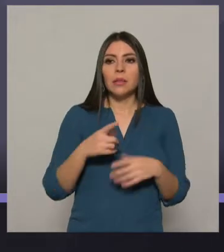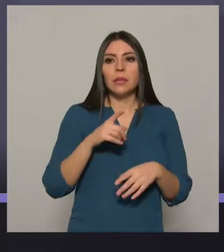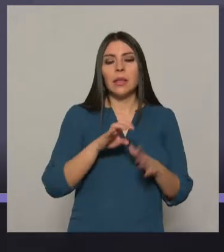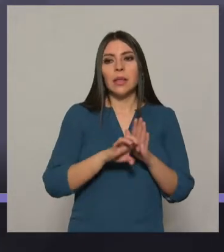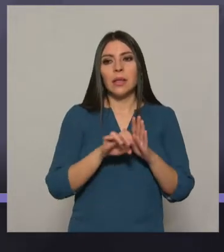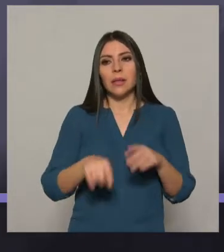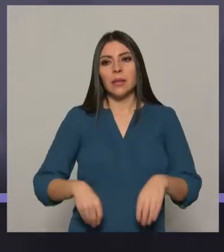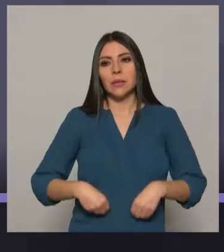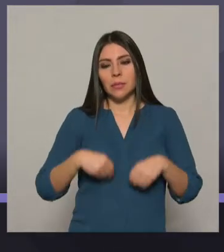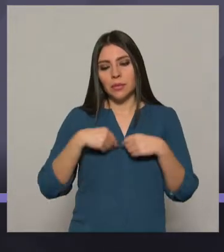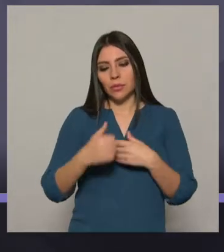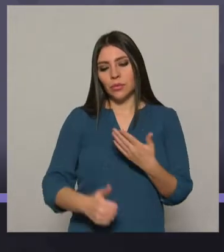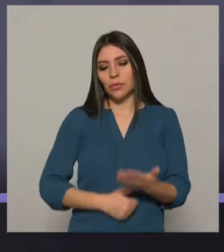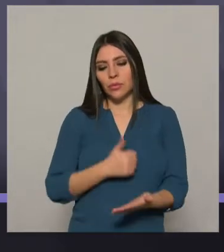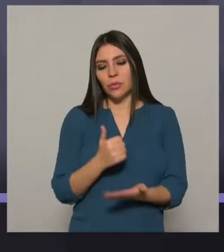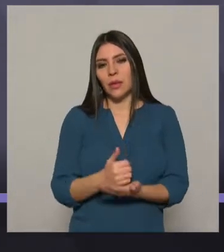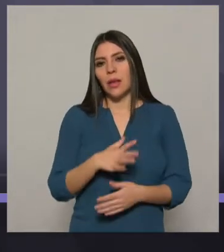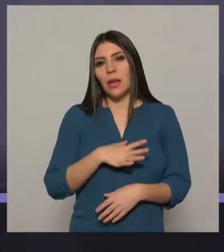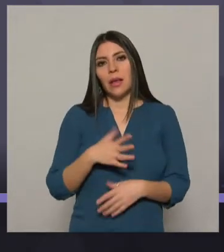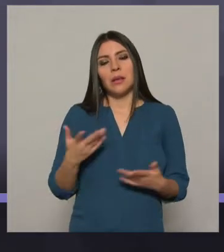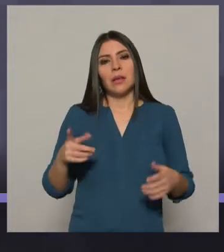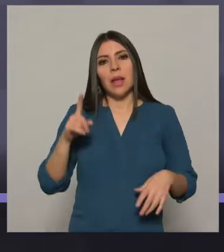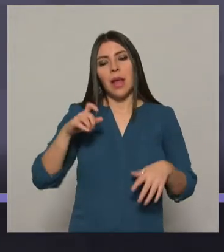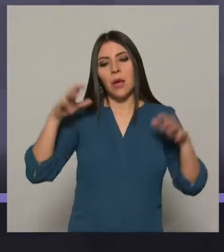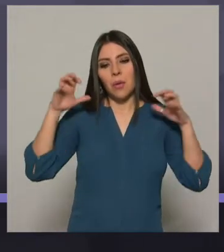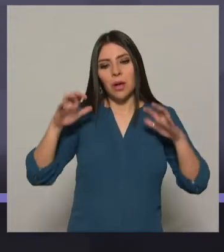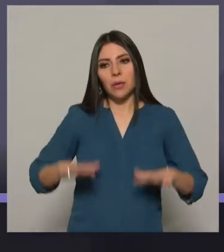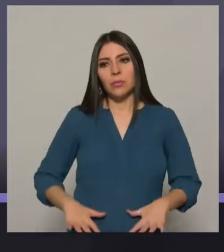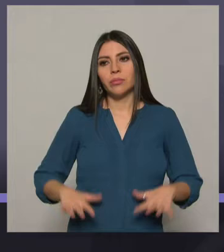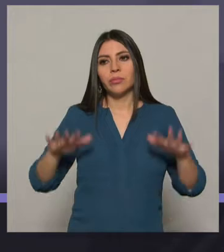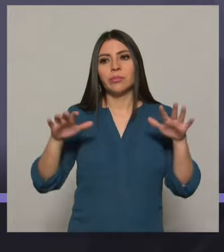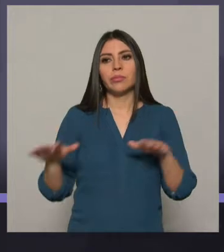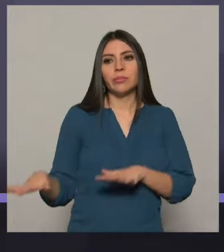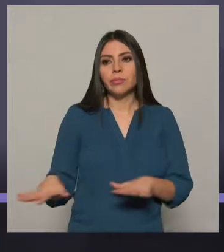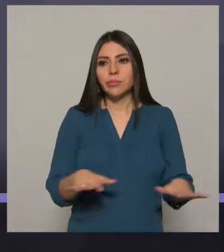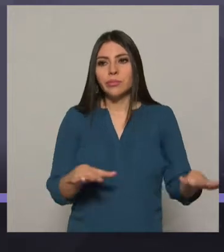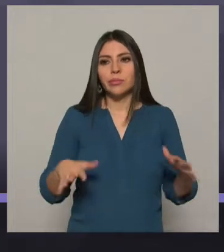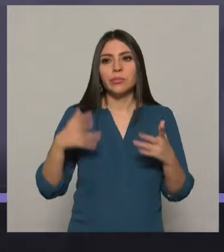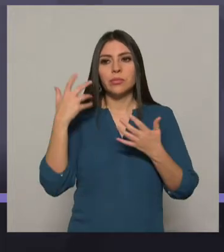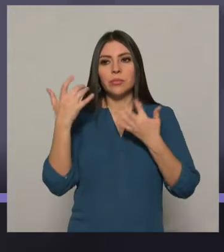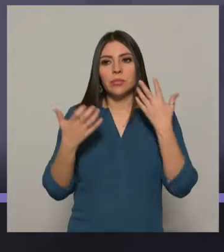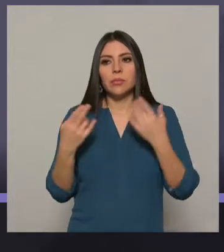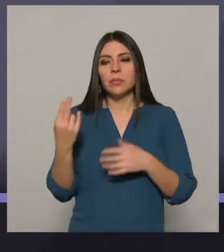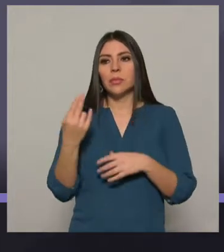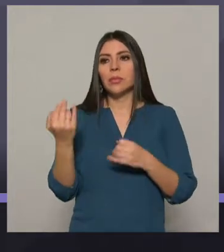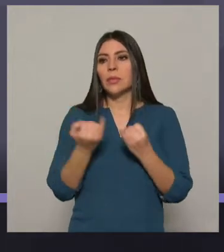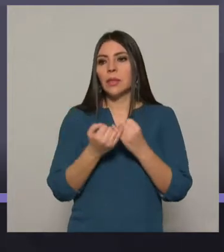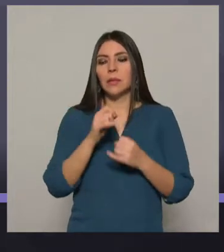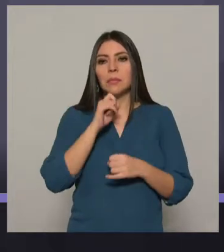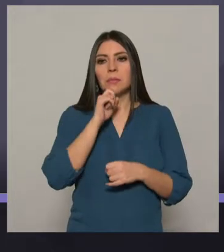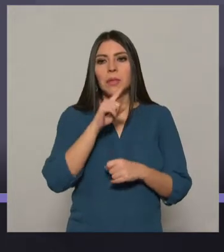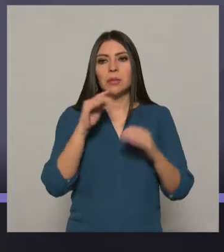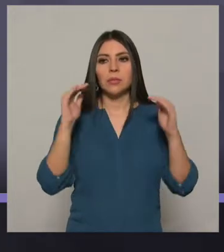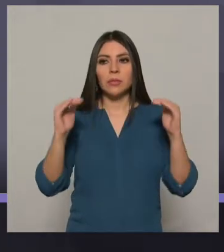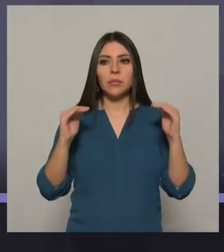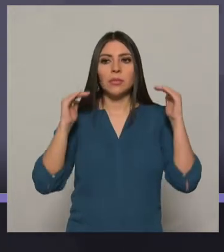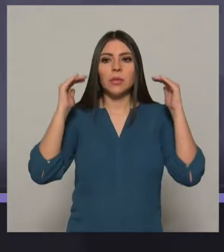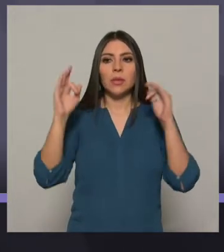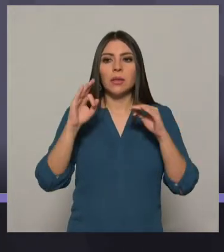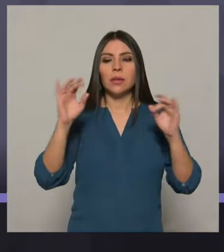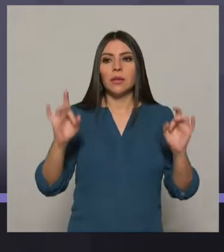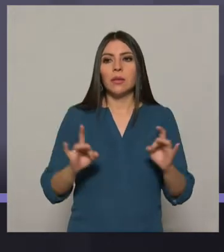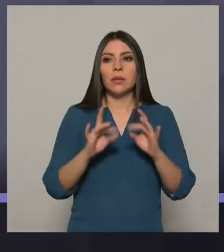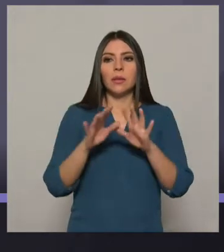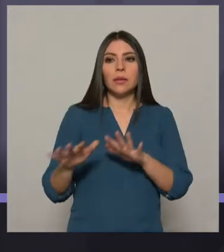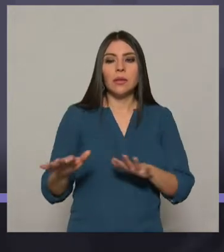la ciudad, hay incendios, inundaciones, sismos, y que tenemos que estar a la altura de saber cómo actuar en caso de un sismo,